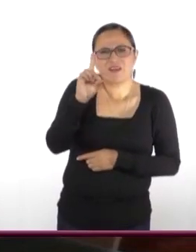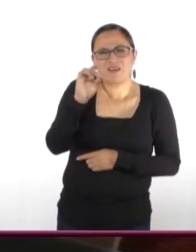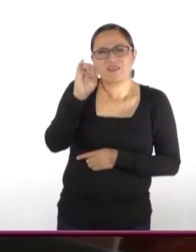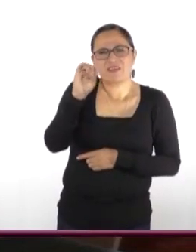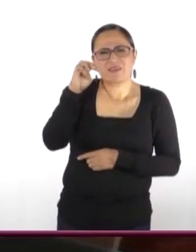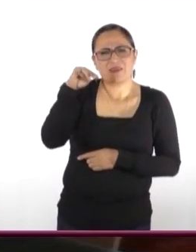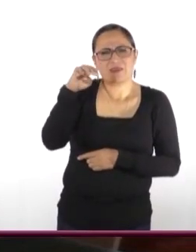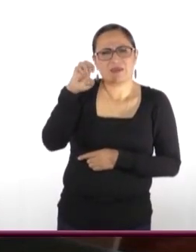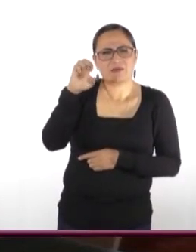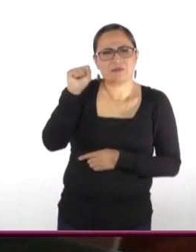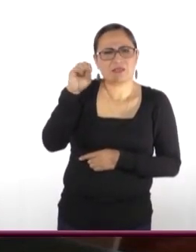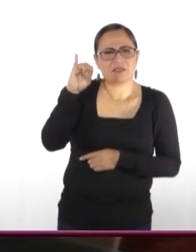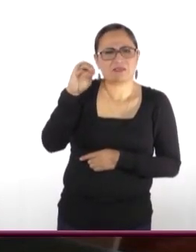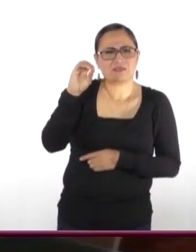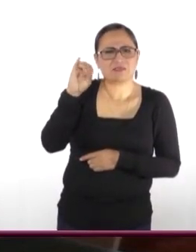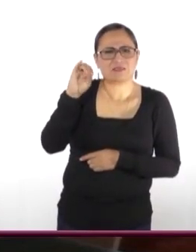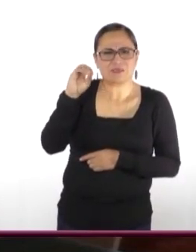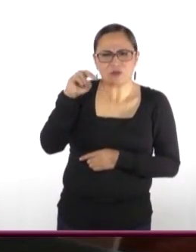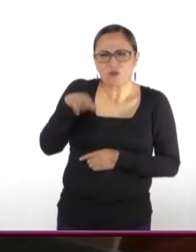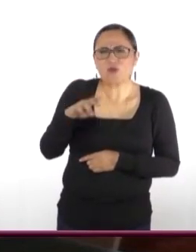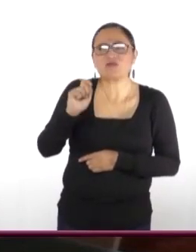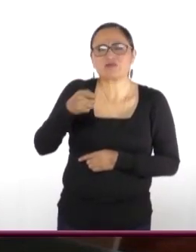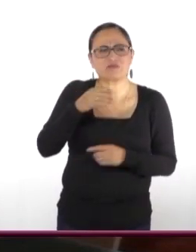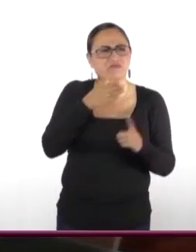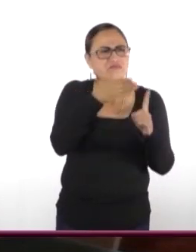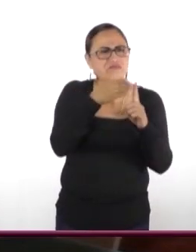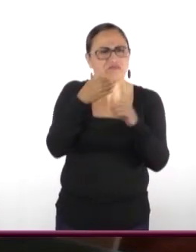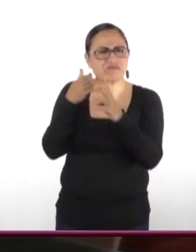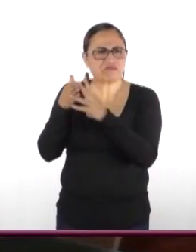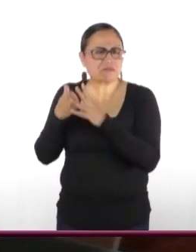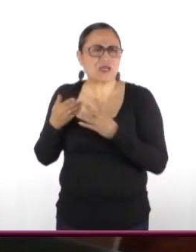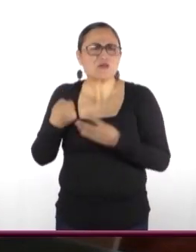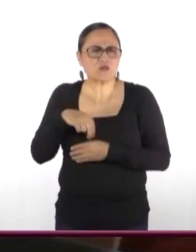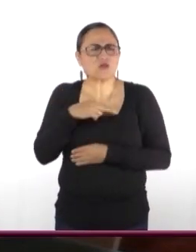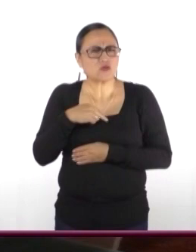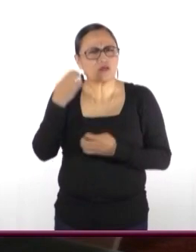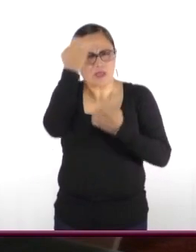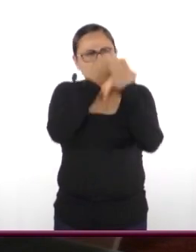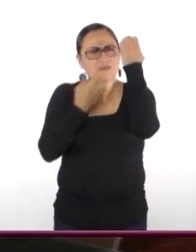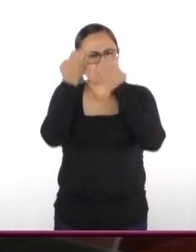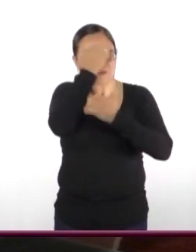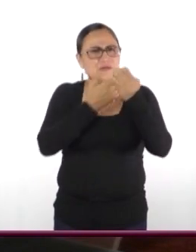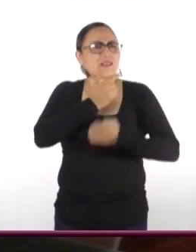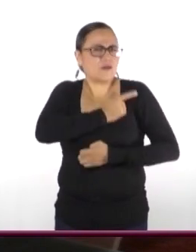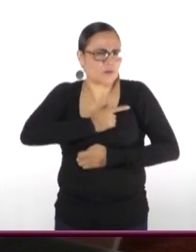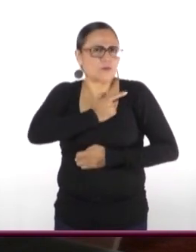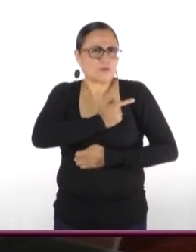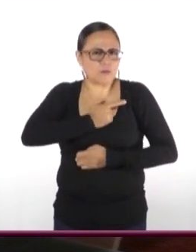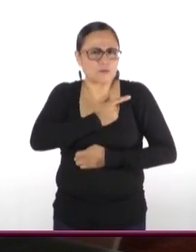Esto de las dimensiones es una pregunta interesante. A los matemáticos nos gusta generalizar lo más que podemos. Entonces,